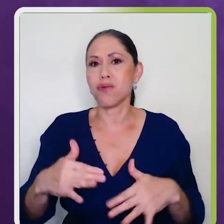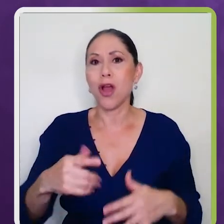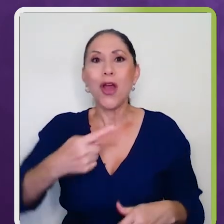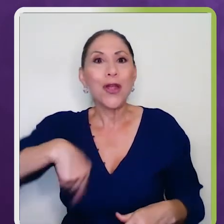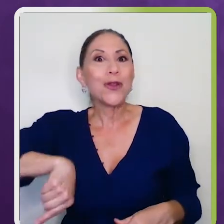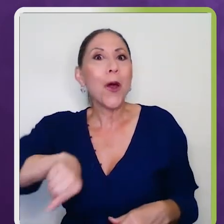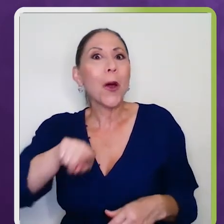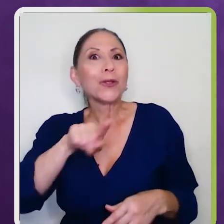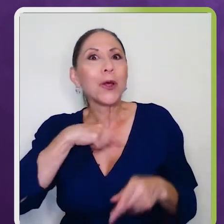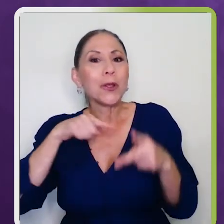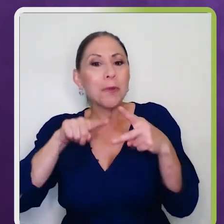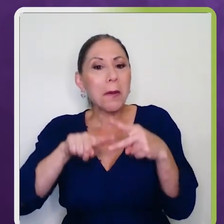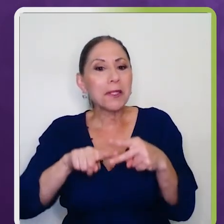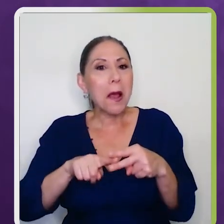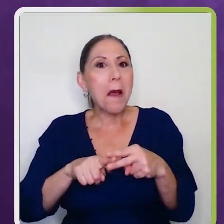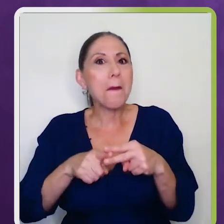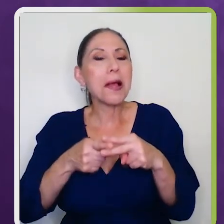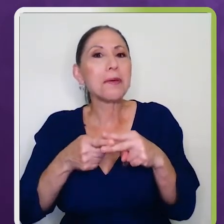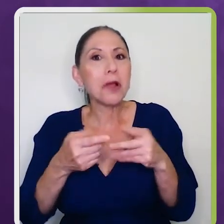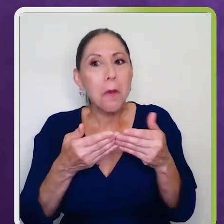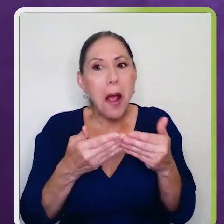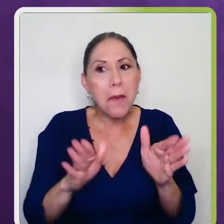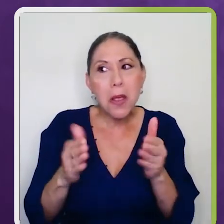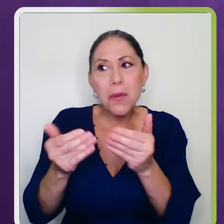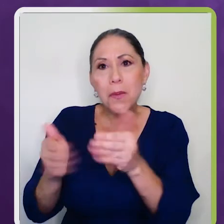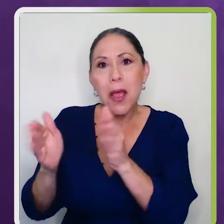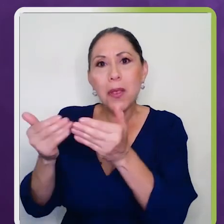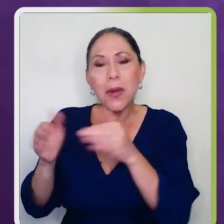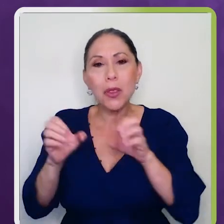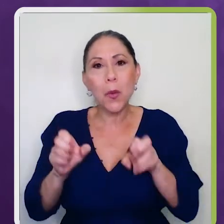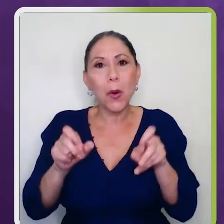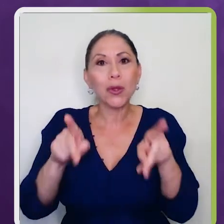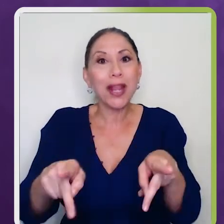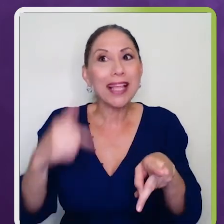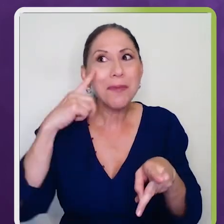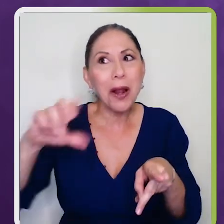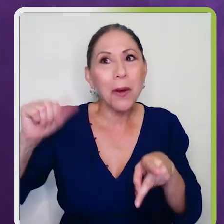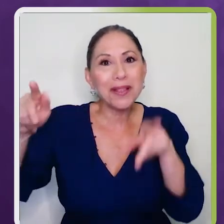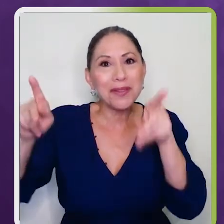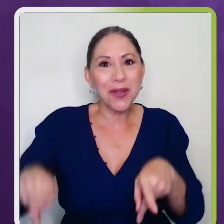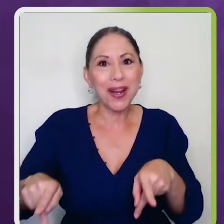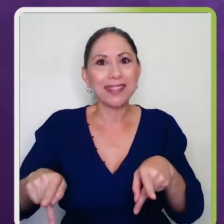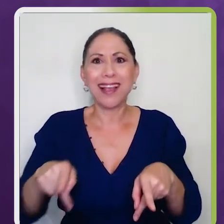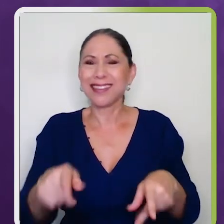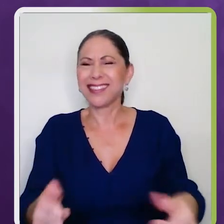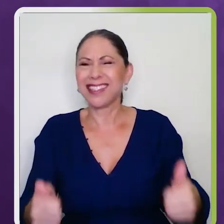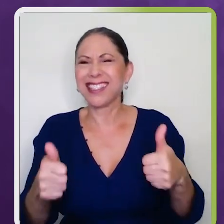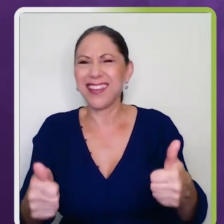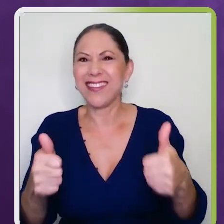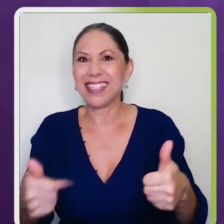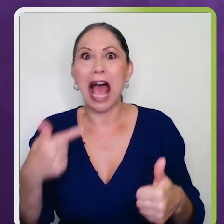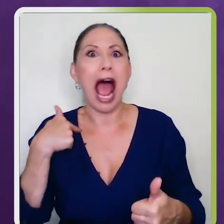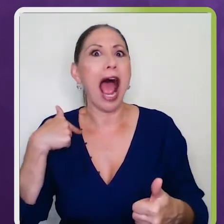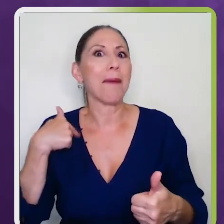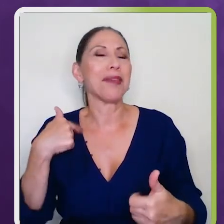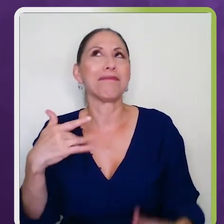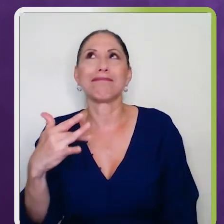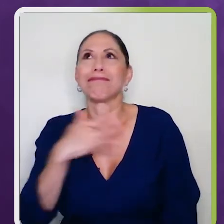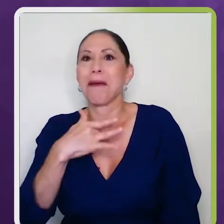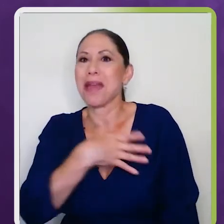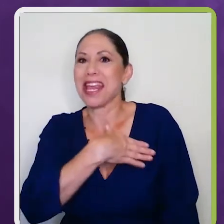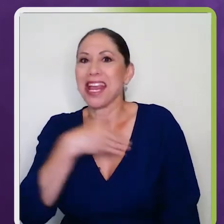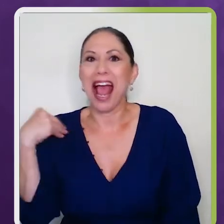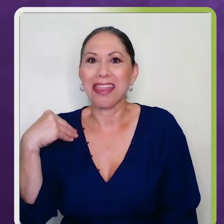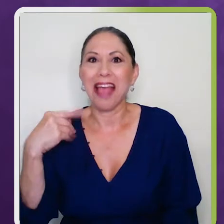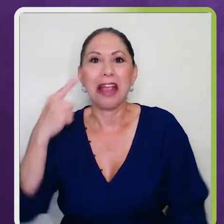porque siento que somos parte de los que vamos abriendo camino y es chivísima, o sea, a mí me encanta hacer el conejillo